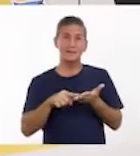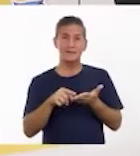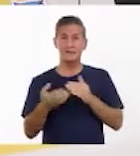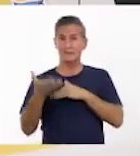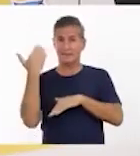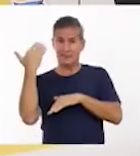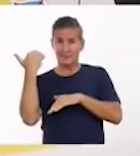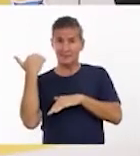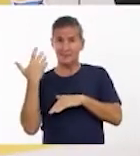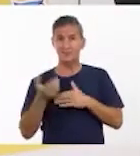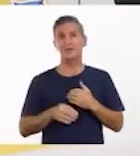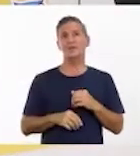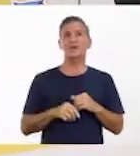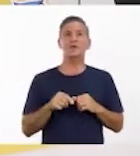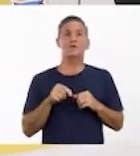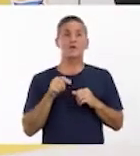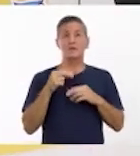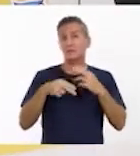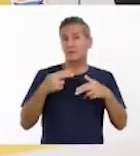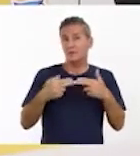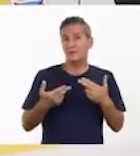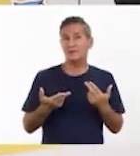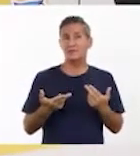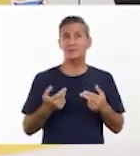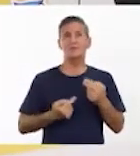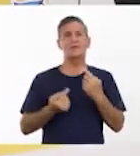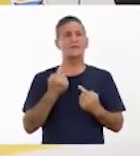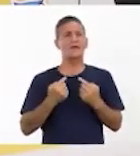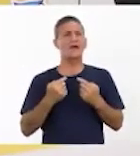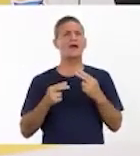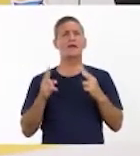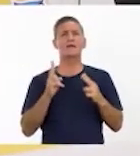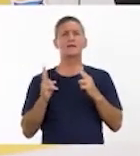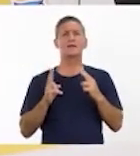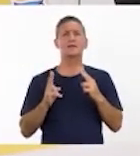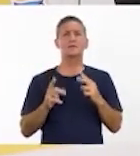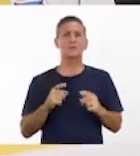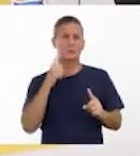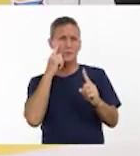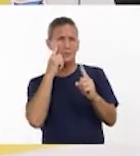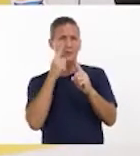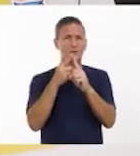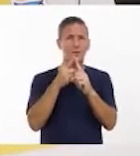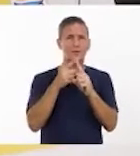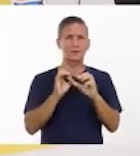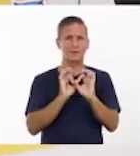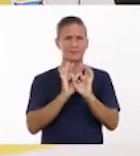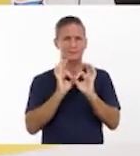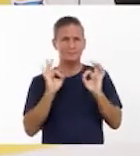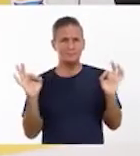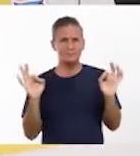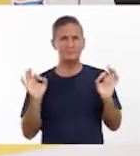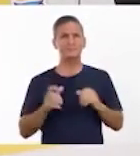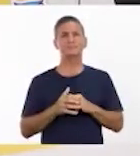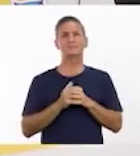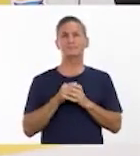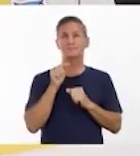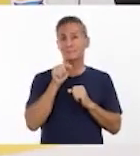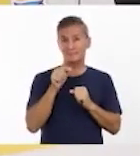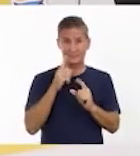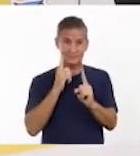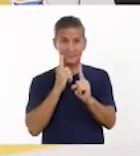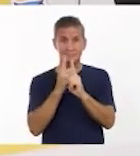semanas anteriores hemos estado haciendo algunas orientaciones sobre objetivos